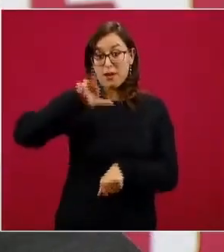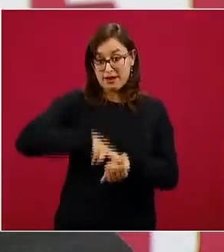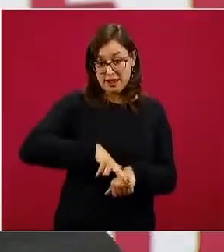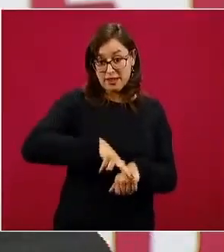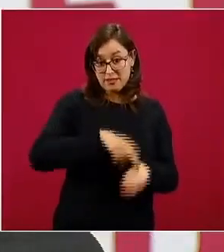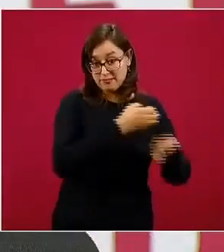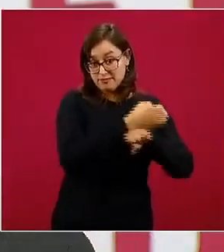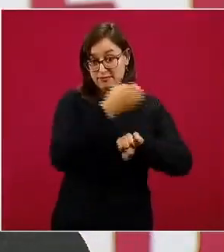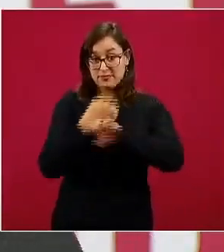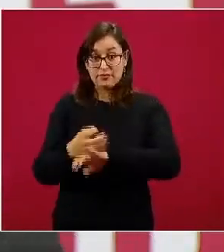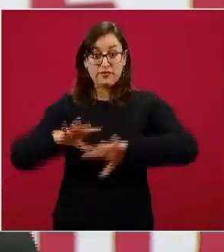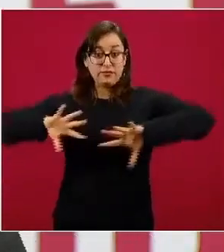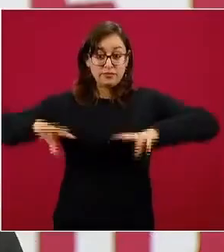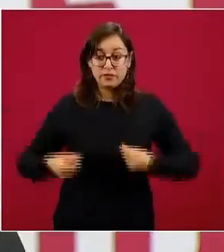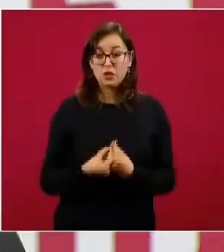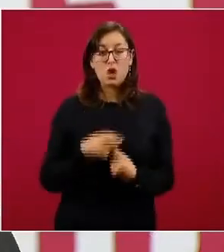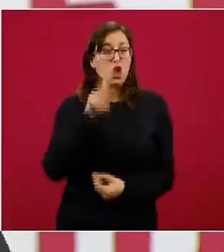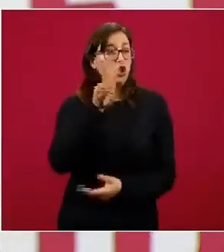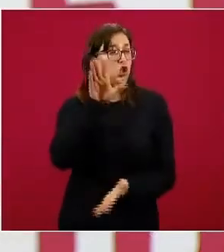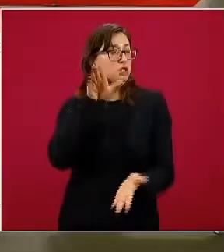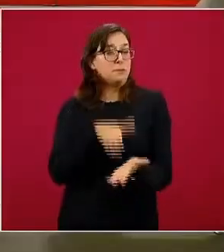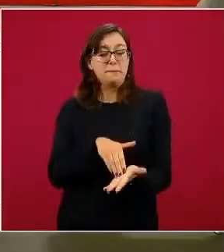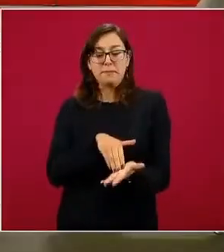y tenemos